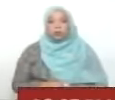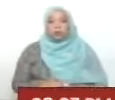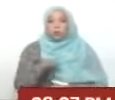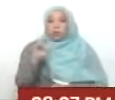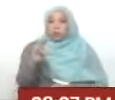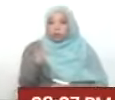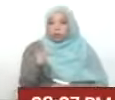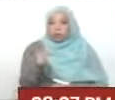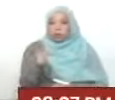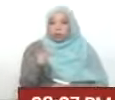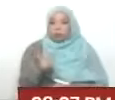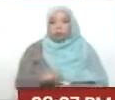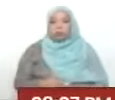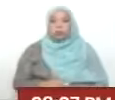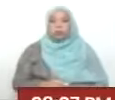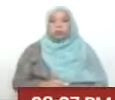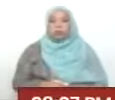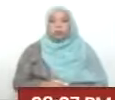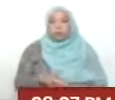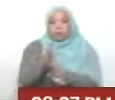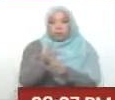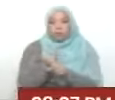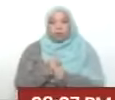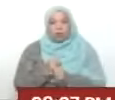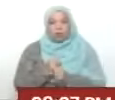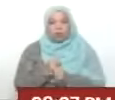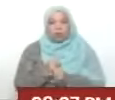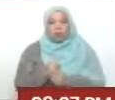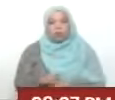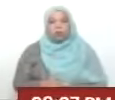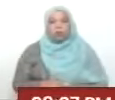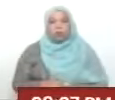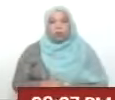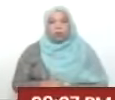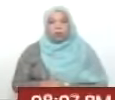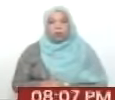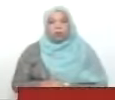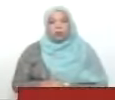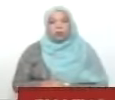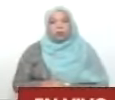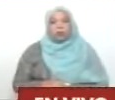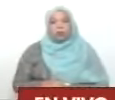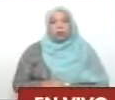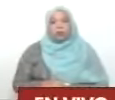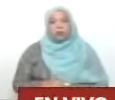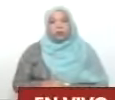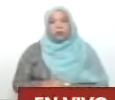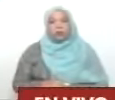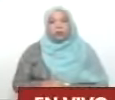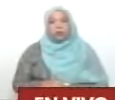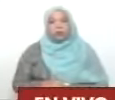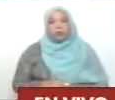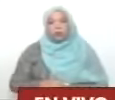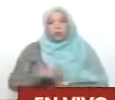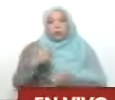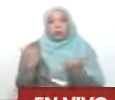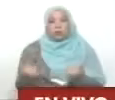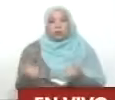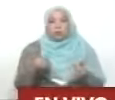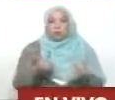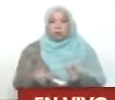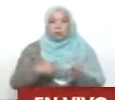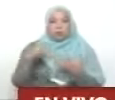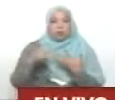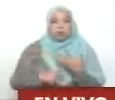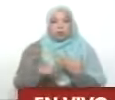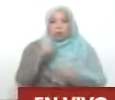Tercera orden. Me comprometí en esta oportunidad al que vaya terminando su